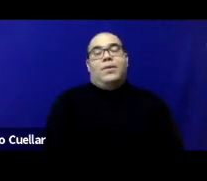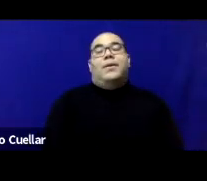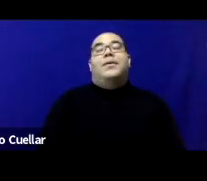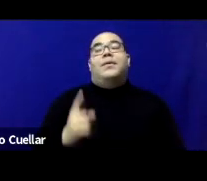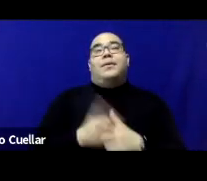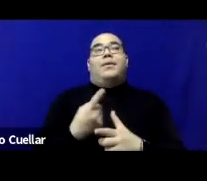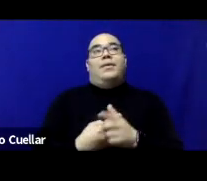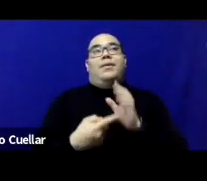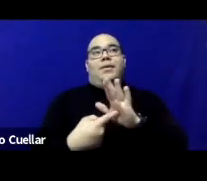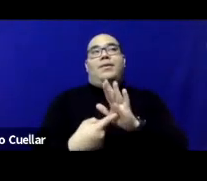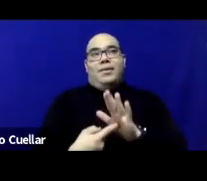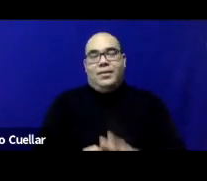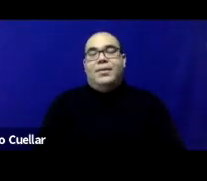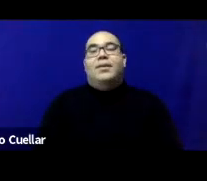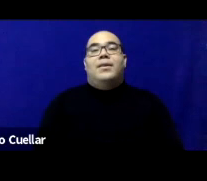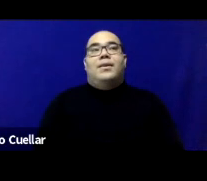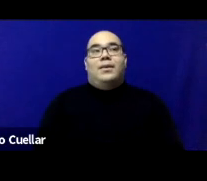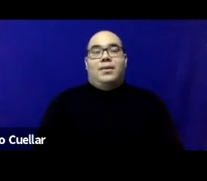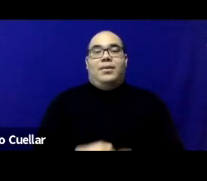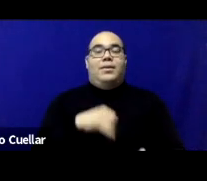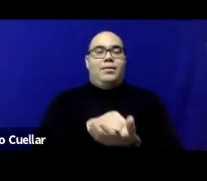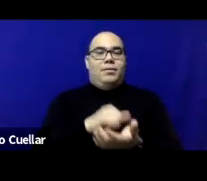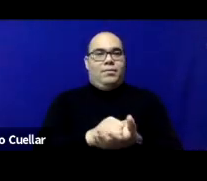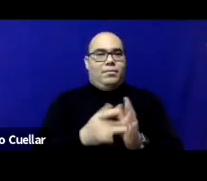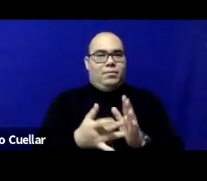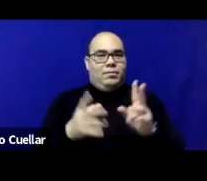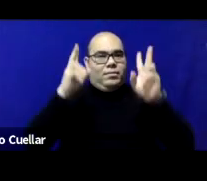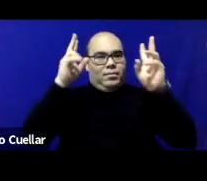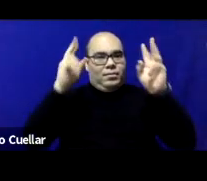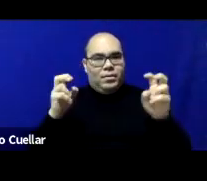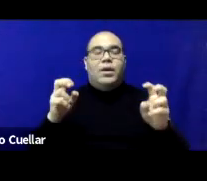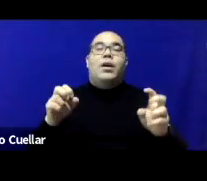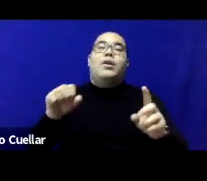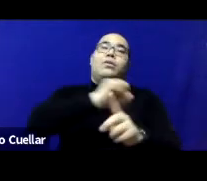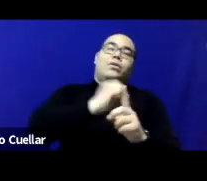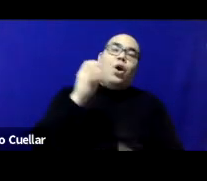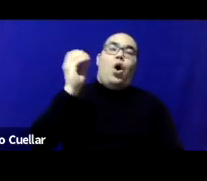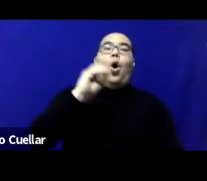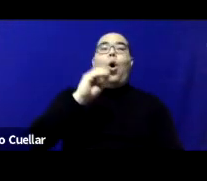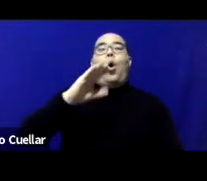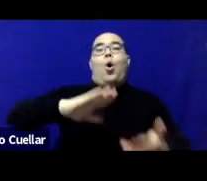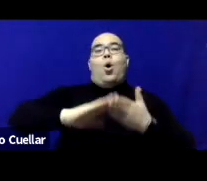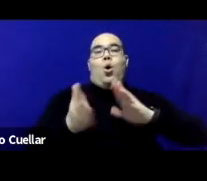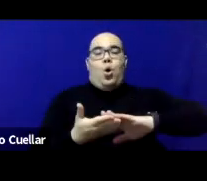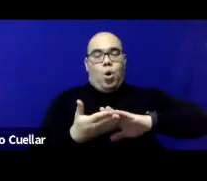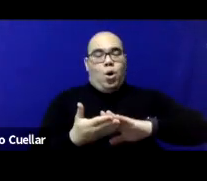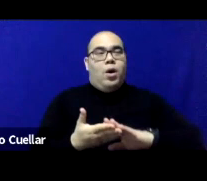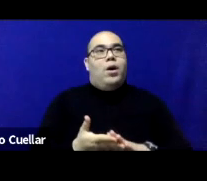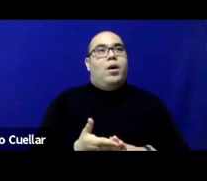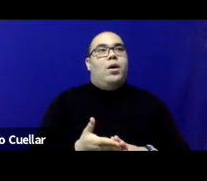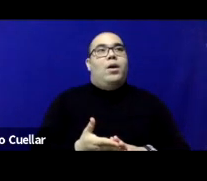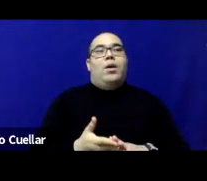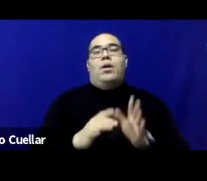aplicarse en las comunidades como psicólogo social o comunitario o hay que remitirlo con otro profesional de psicología?